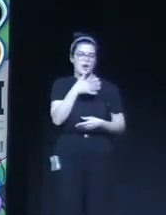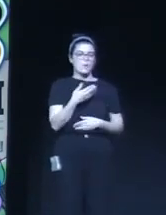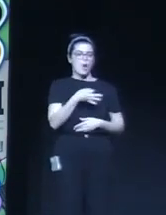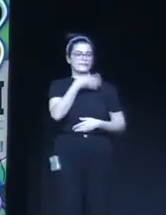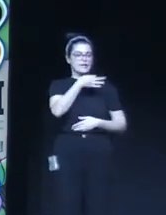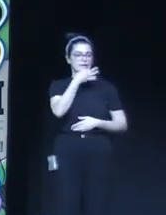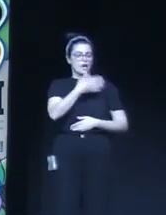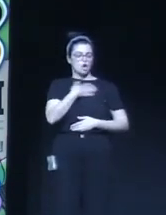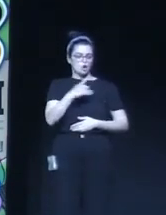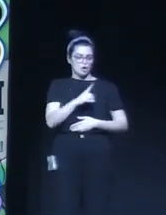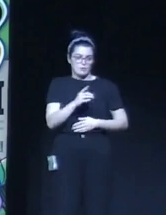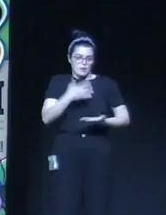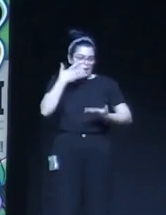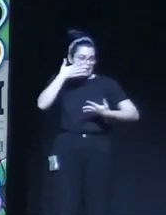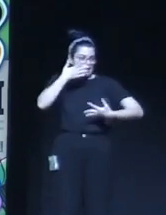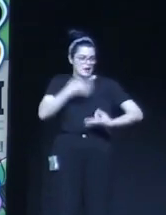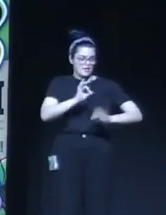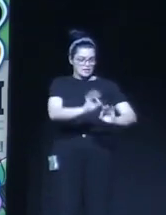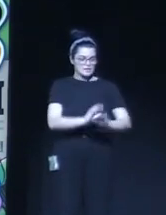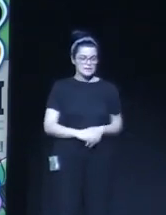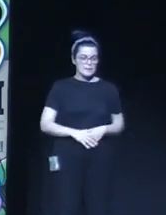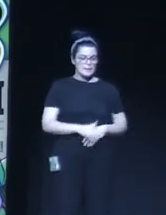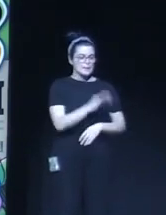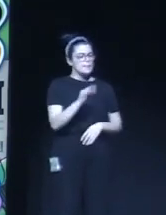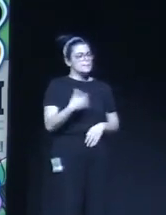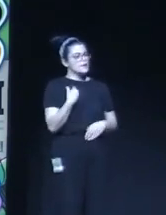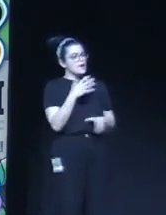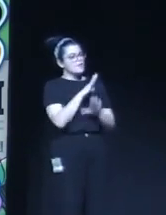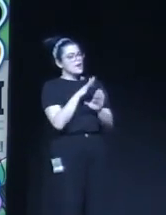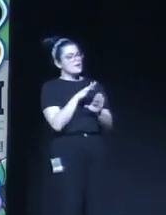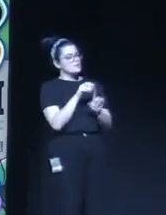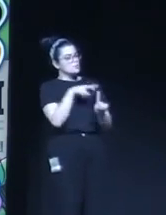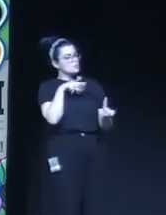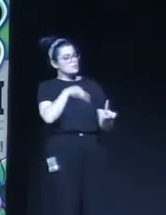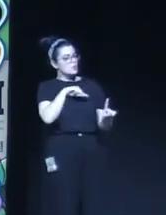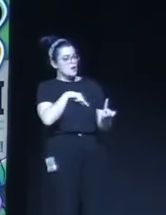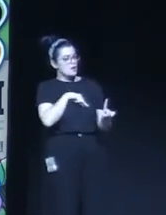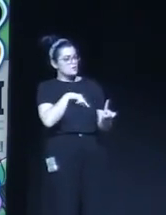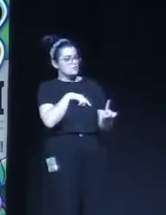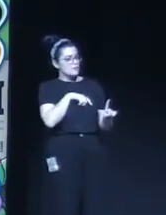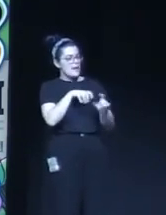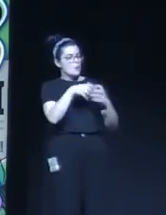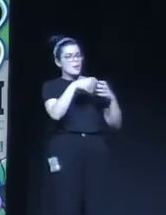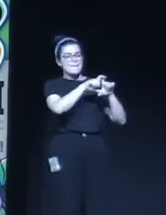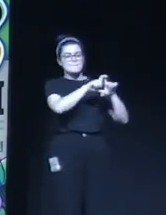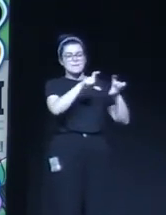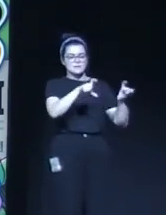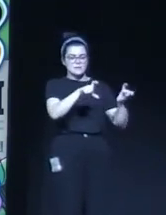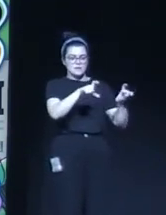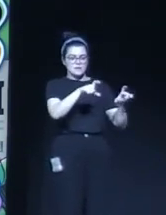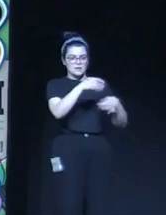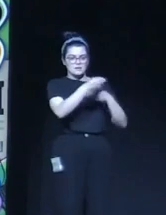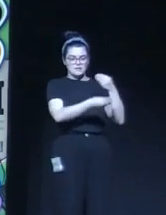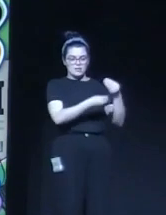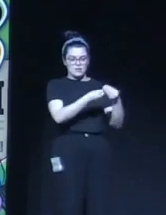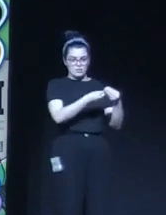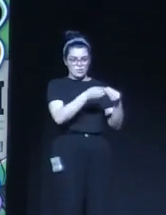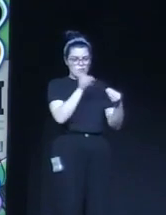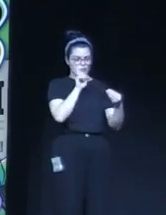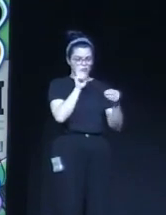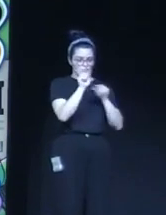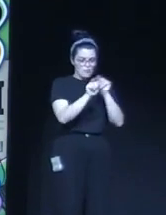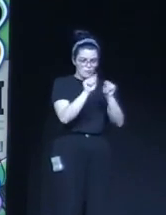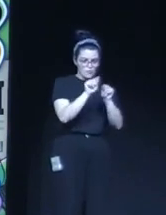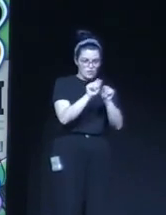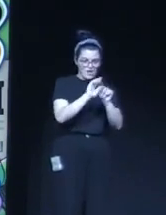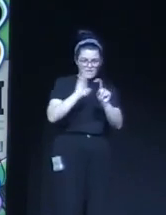cosas son así, ¿no? Ética, o sea, y moralmente, una empresa que está haciendo lo que está pasando en Múzquiz, que está provocando que los vecinos y vecinas